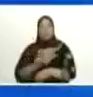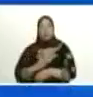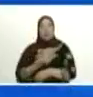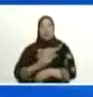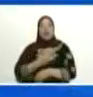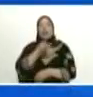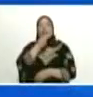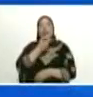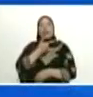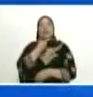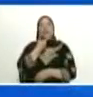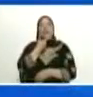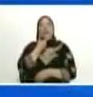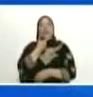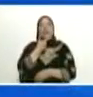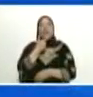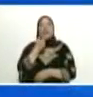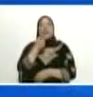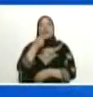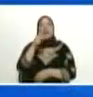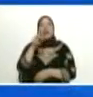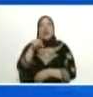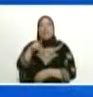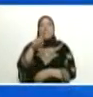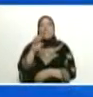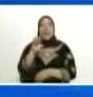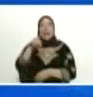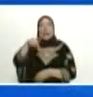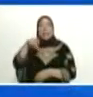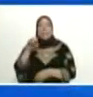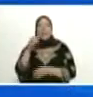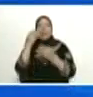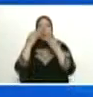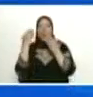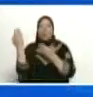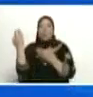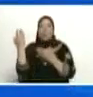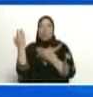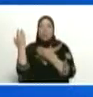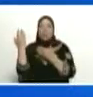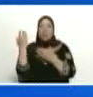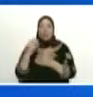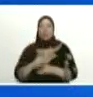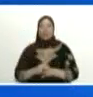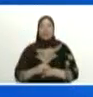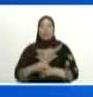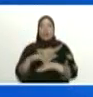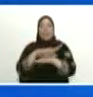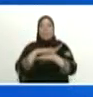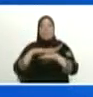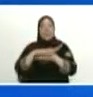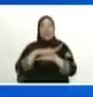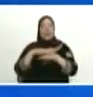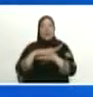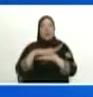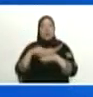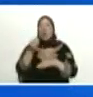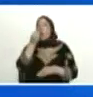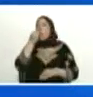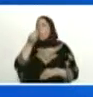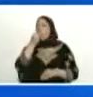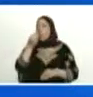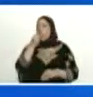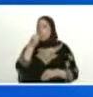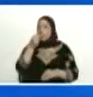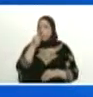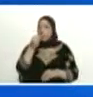estrella, Pepe Rangel, José Vicente Rangel Ávalo, con el ministro de Alimentación,